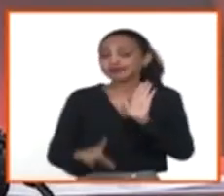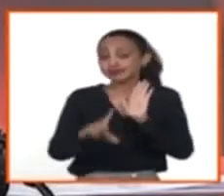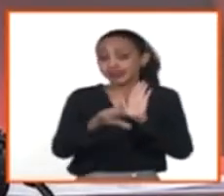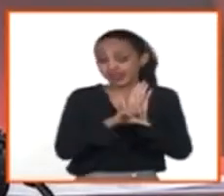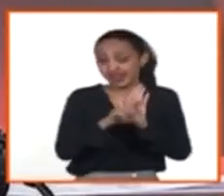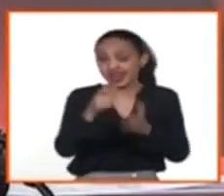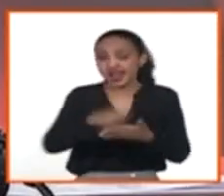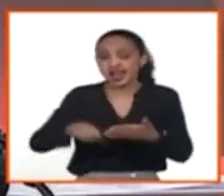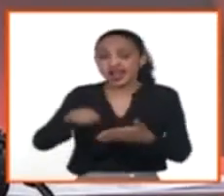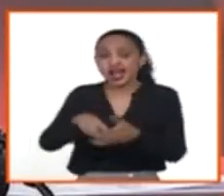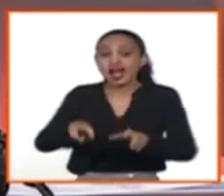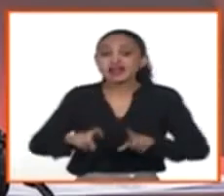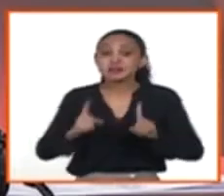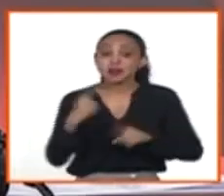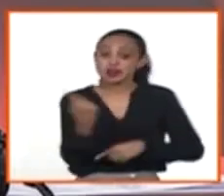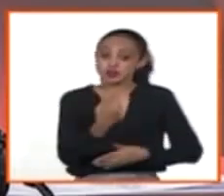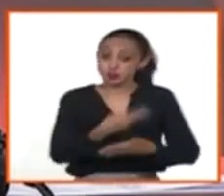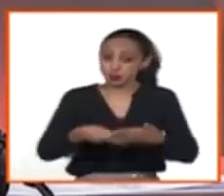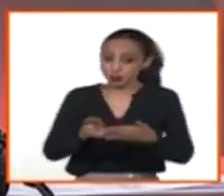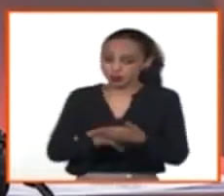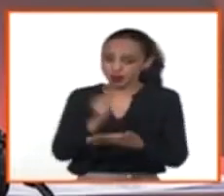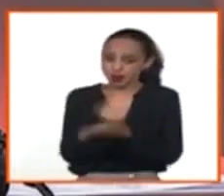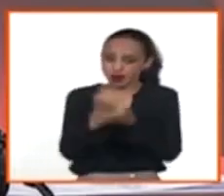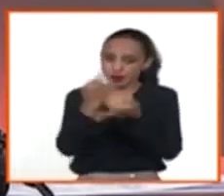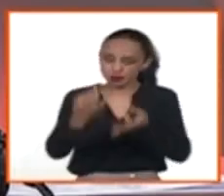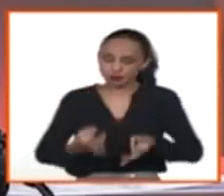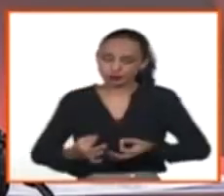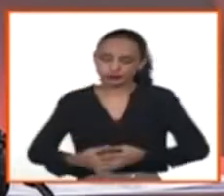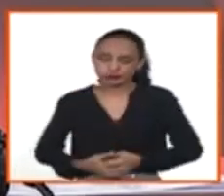en su momento. El proceso de